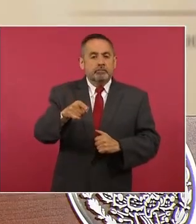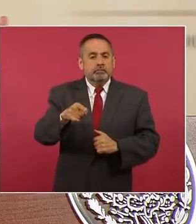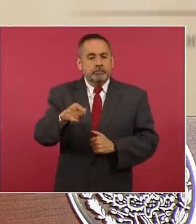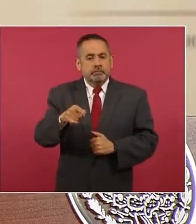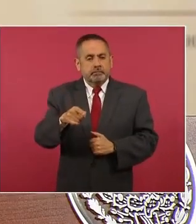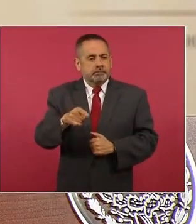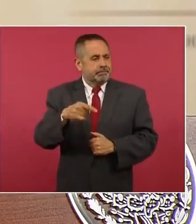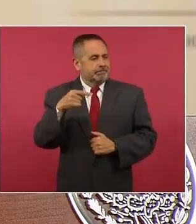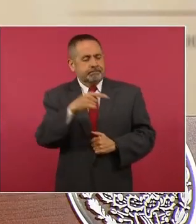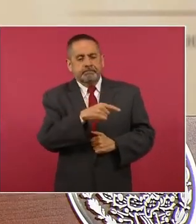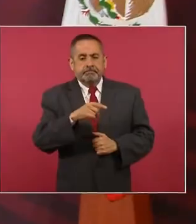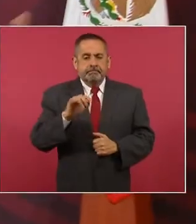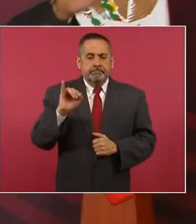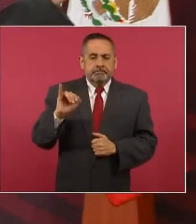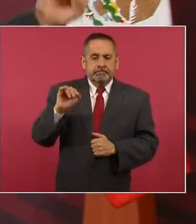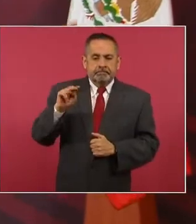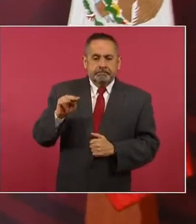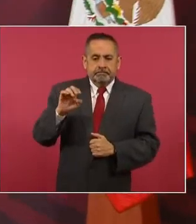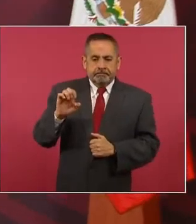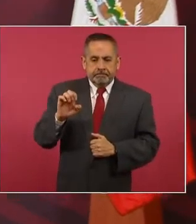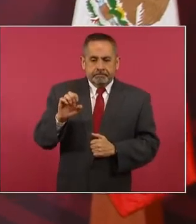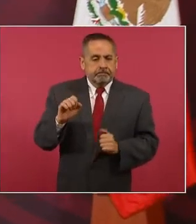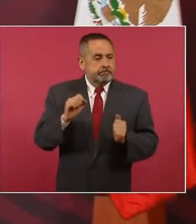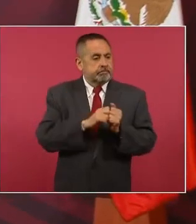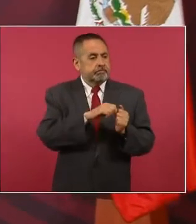este INE y el tribunal